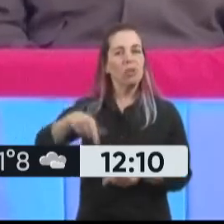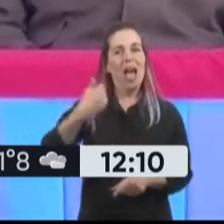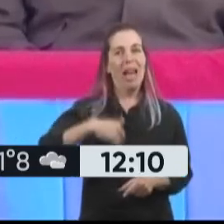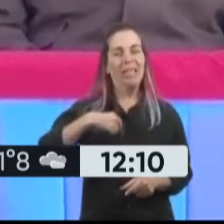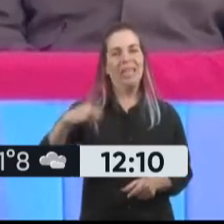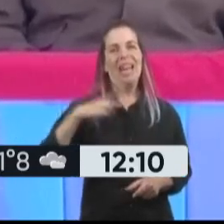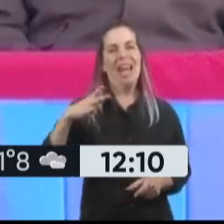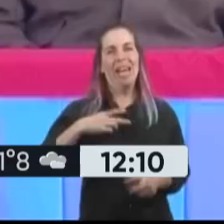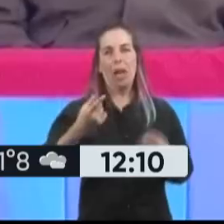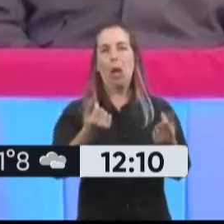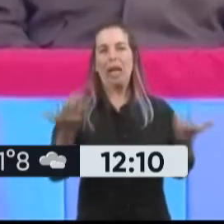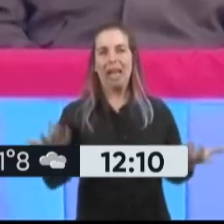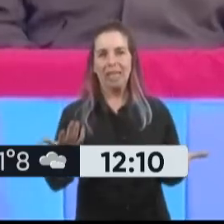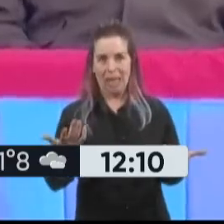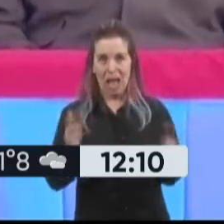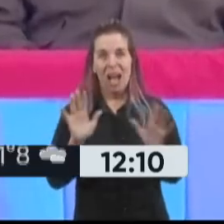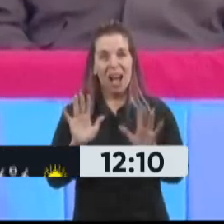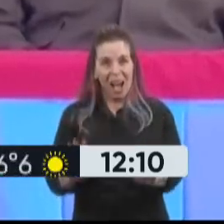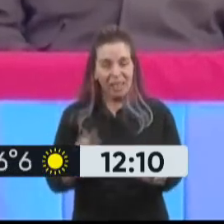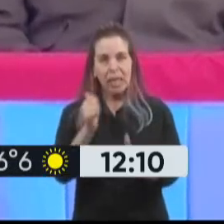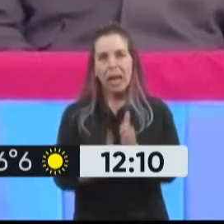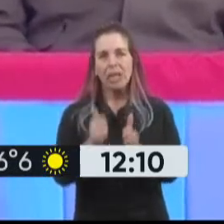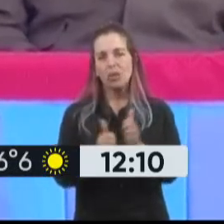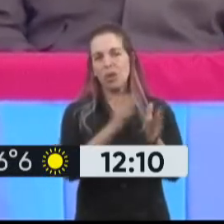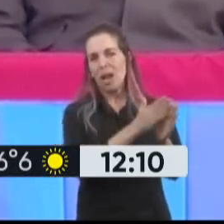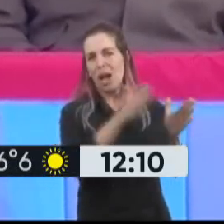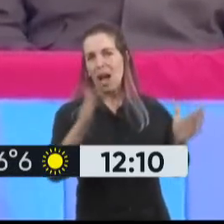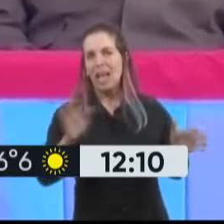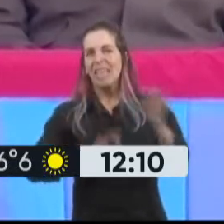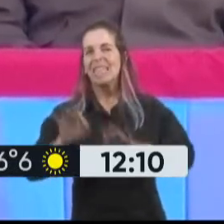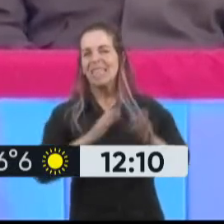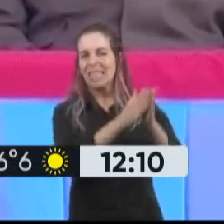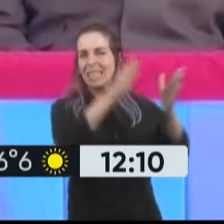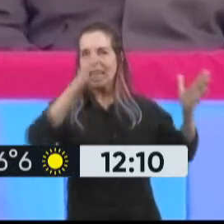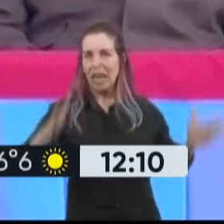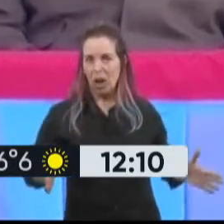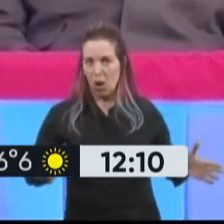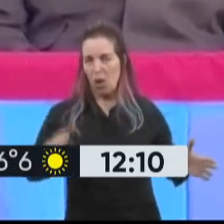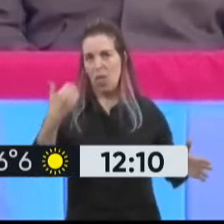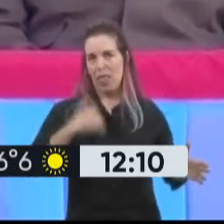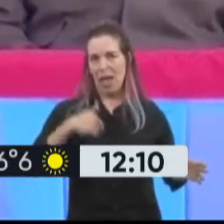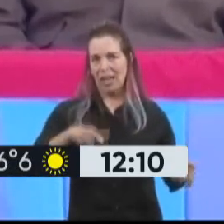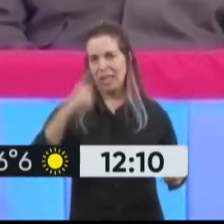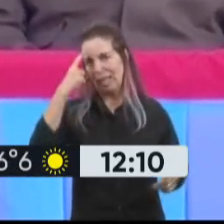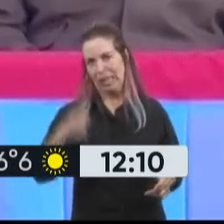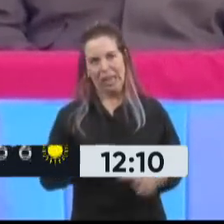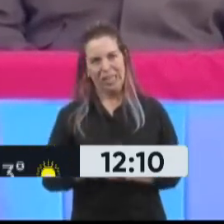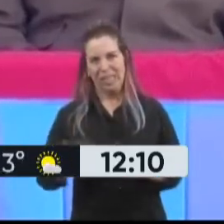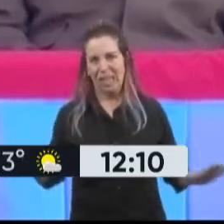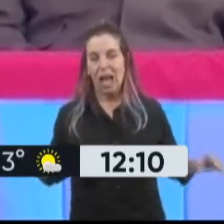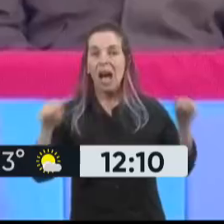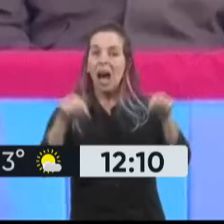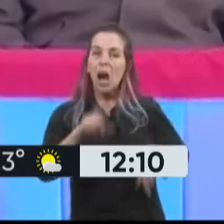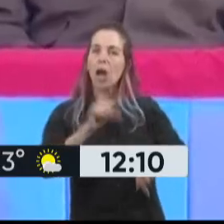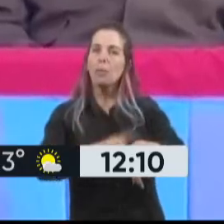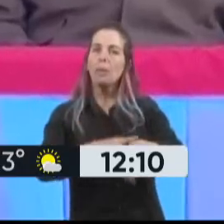los argentinos. Esa es la triste historia de nuestro siglo de humillación argentina. Es hora de volver a